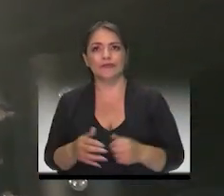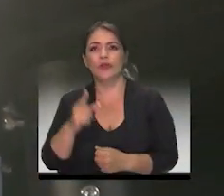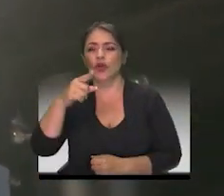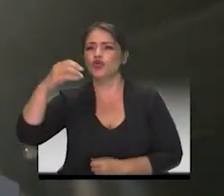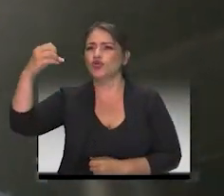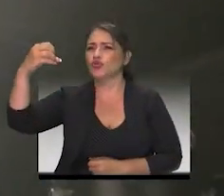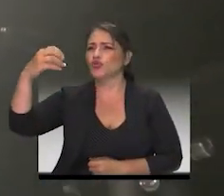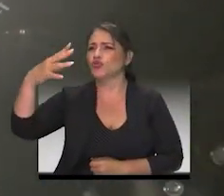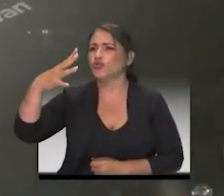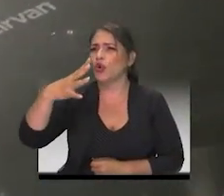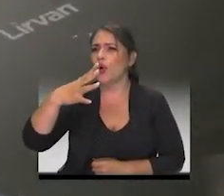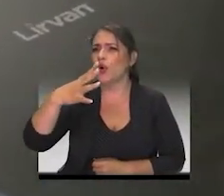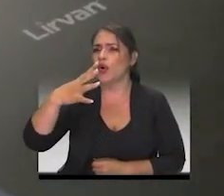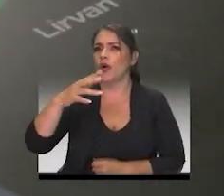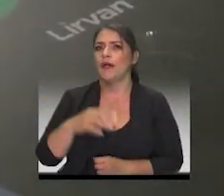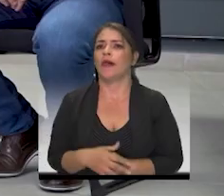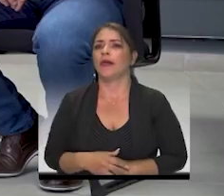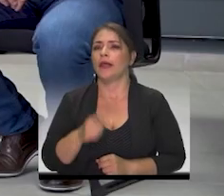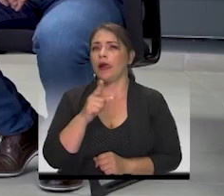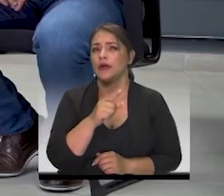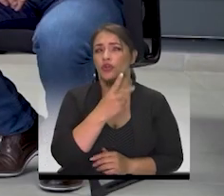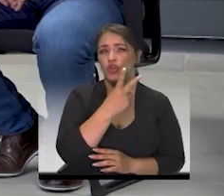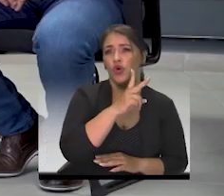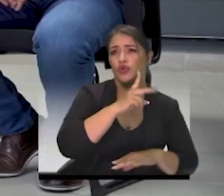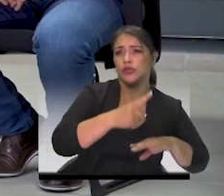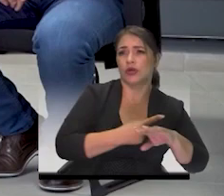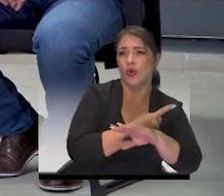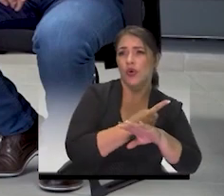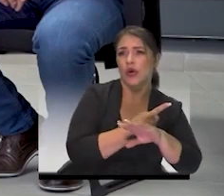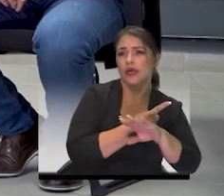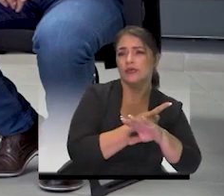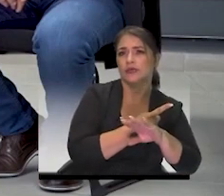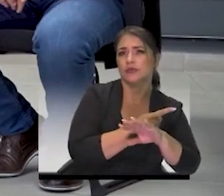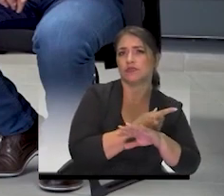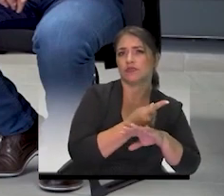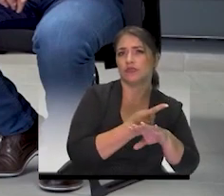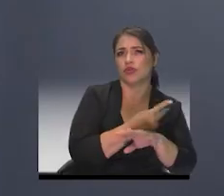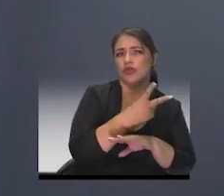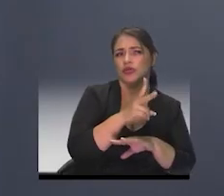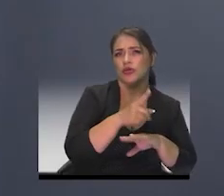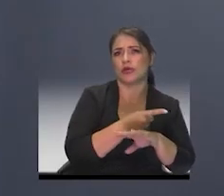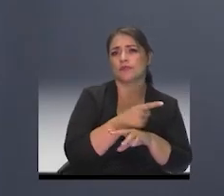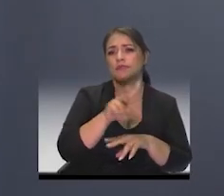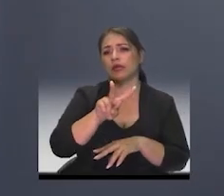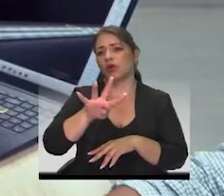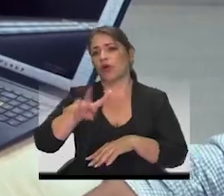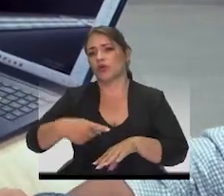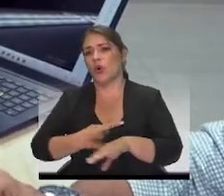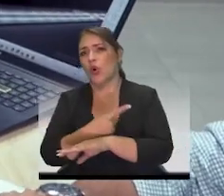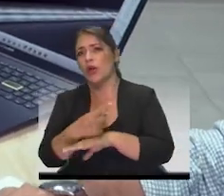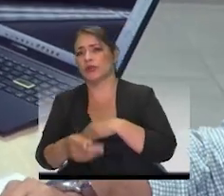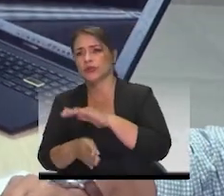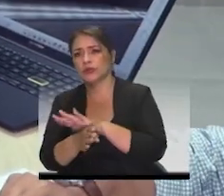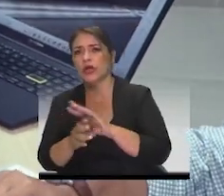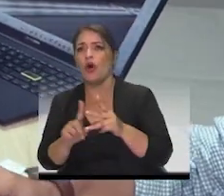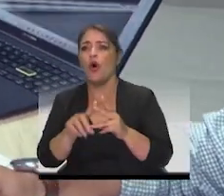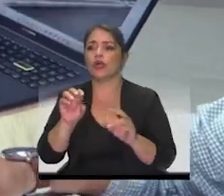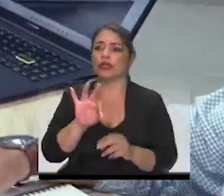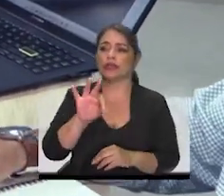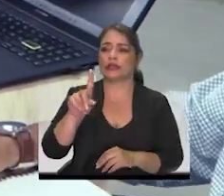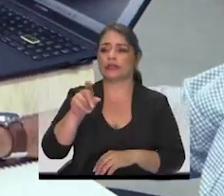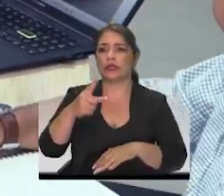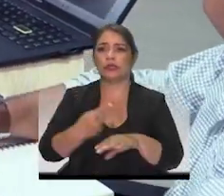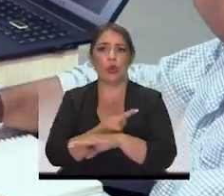luminarias con autonomías entre 12 horas continuas, 24 horas continuas y hasta 36